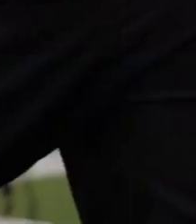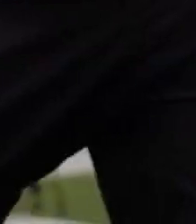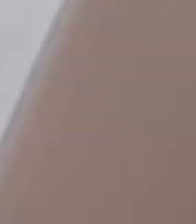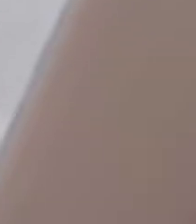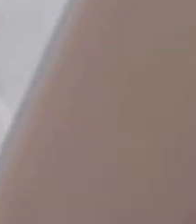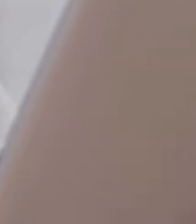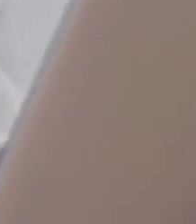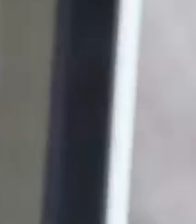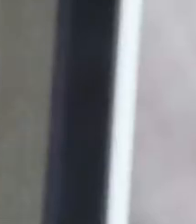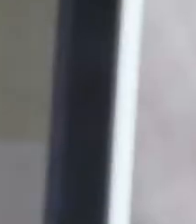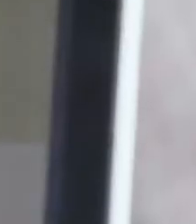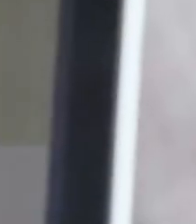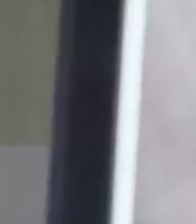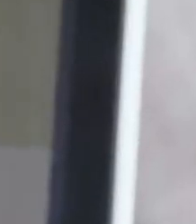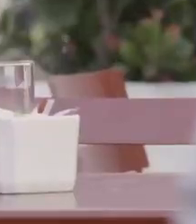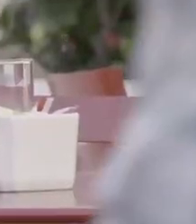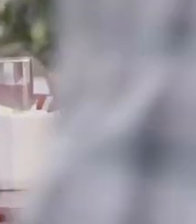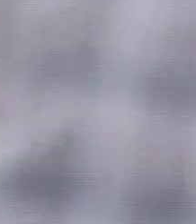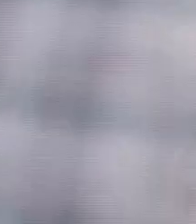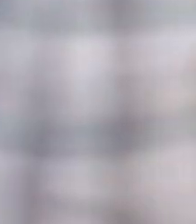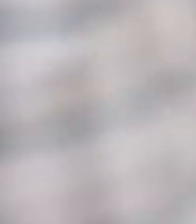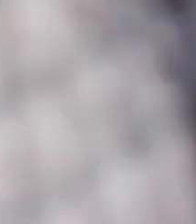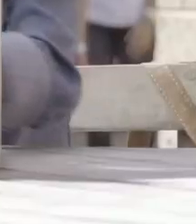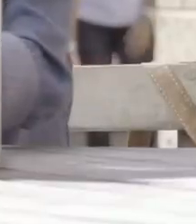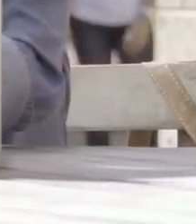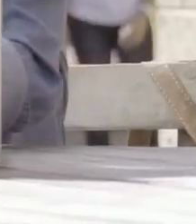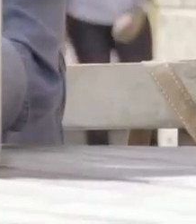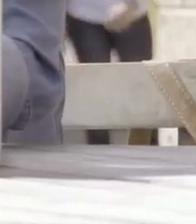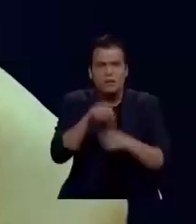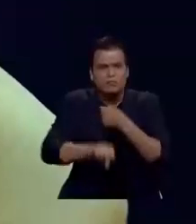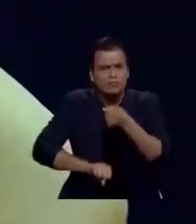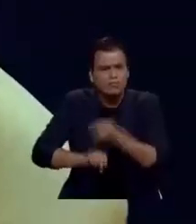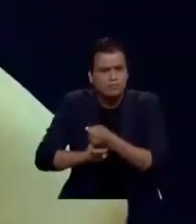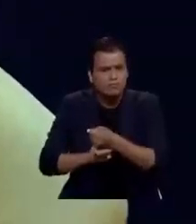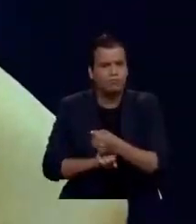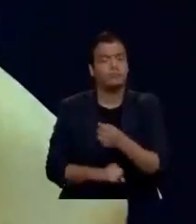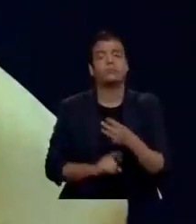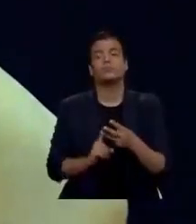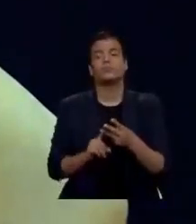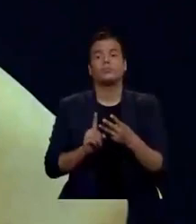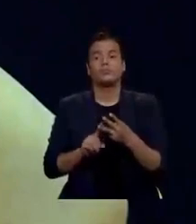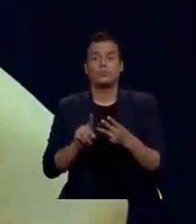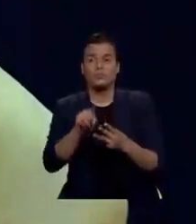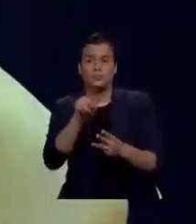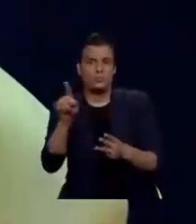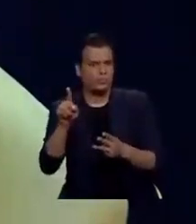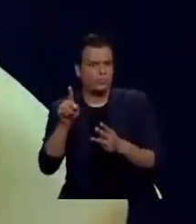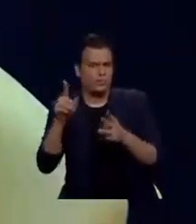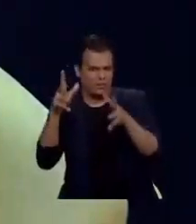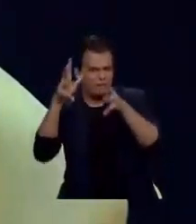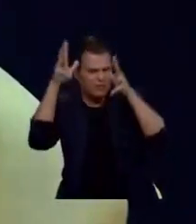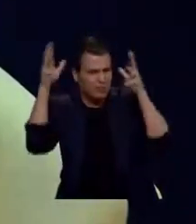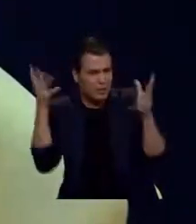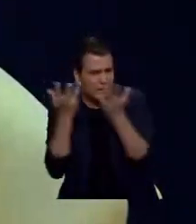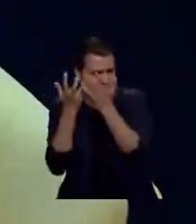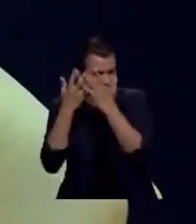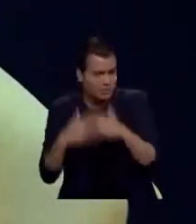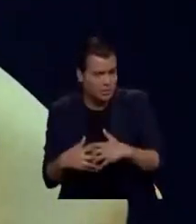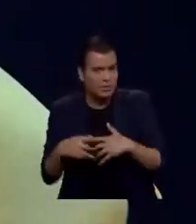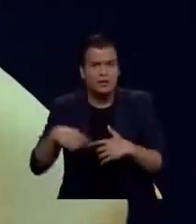emprendedores han sido atendidos acá este año y los empresarios de la industria que esté que quieran